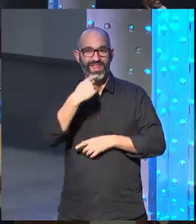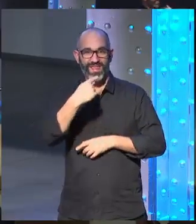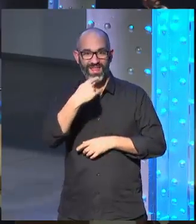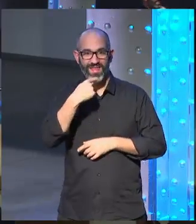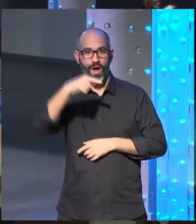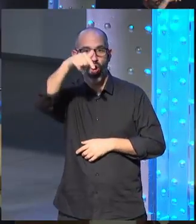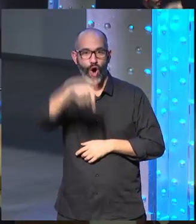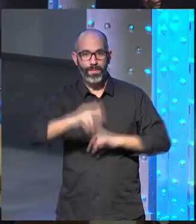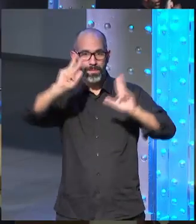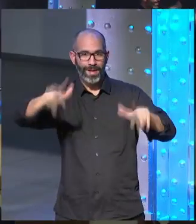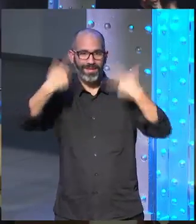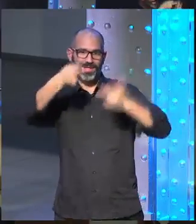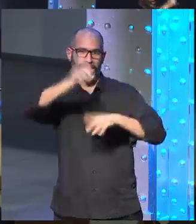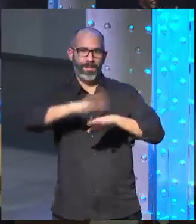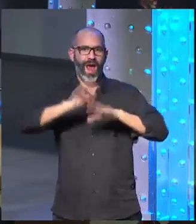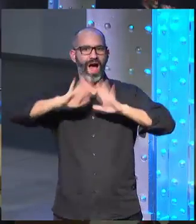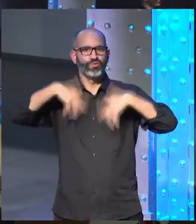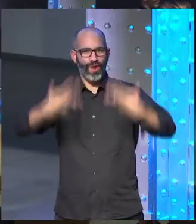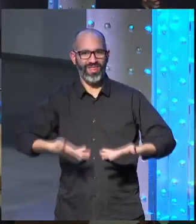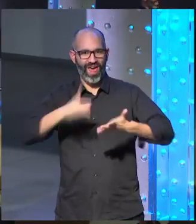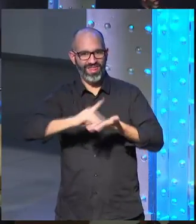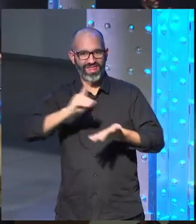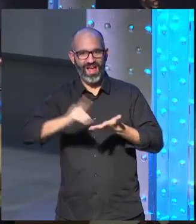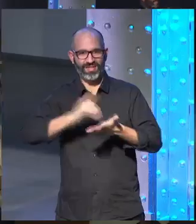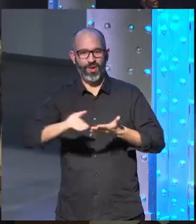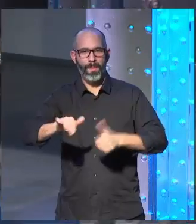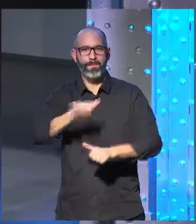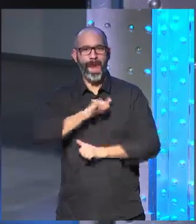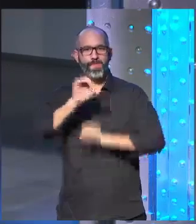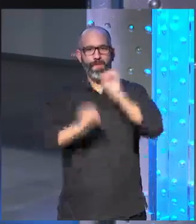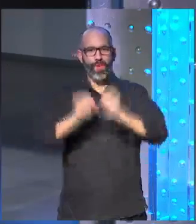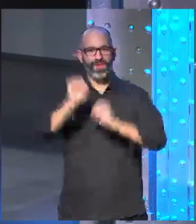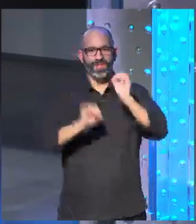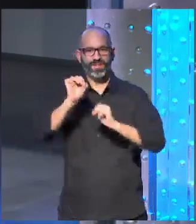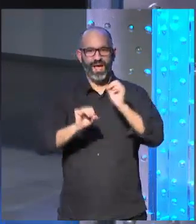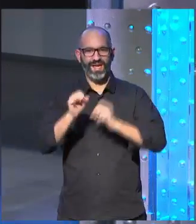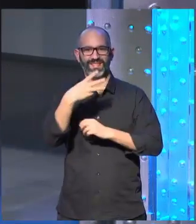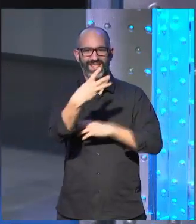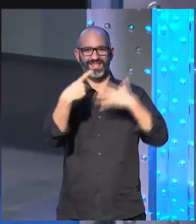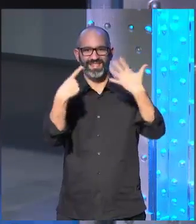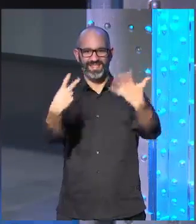haya sido hoy pues nos permite también actualizar los datos, ¿no? La tasa de paro juvenil se situó en un